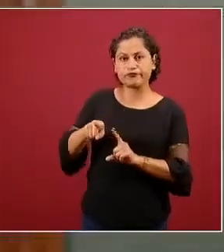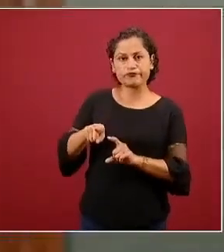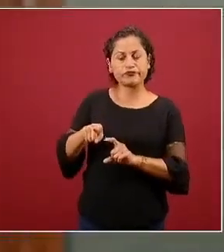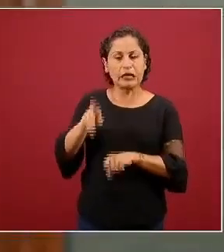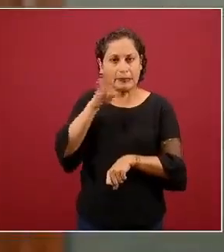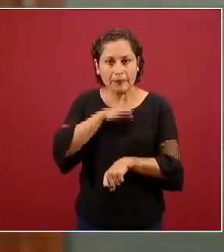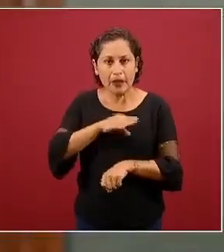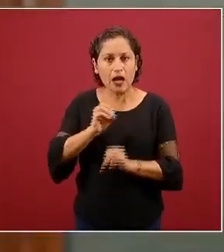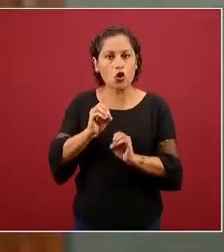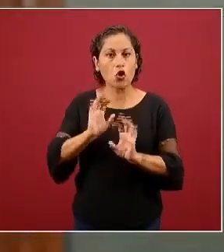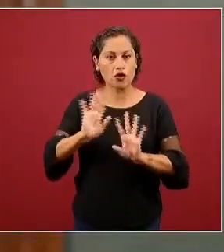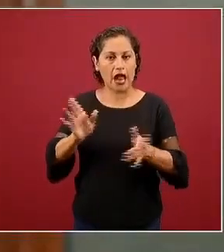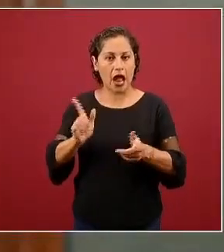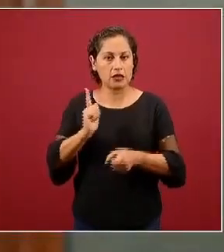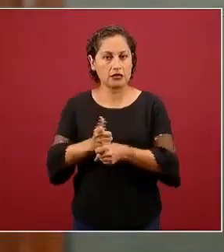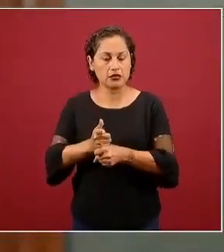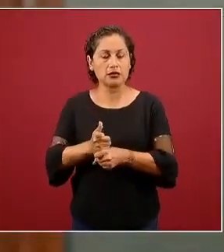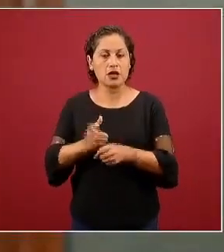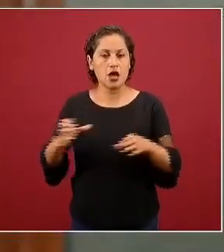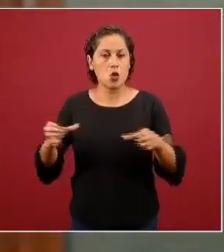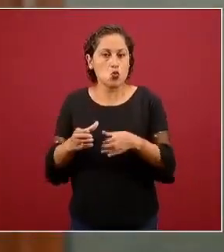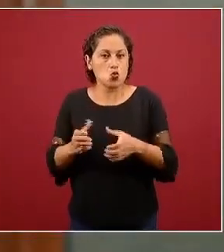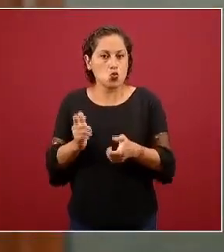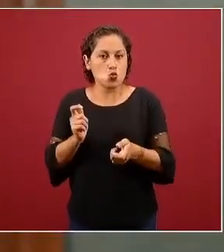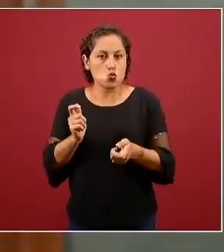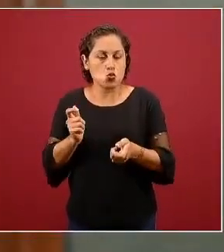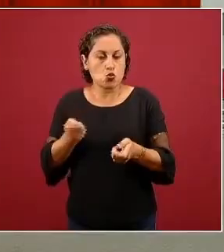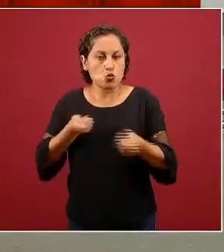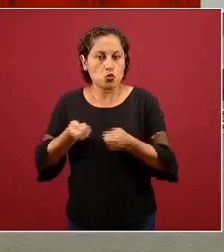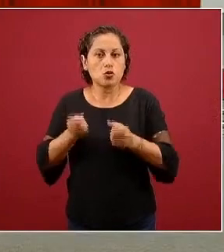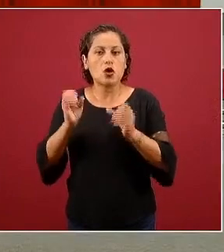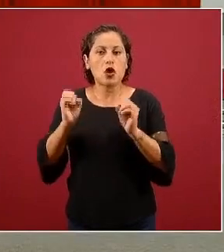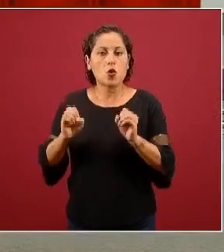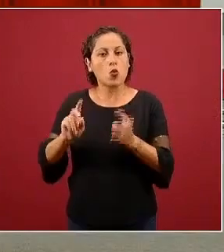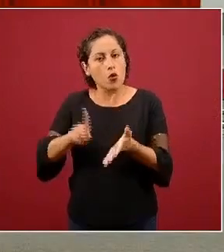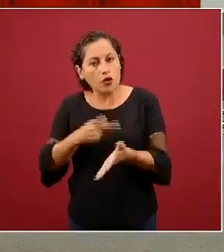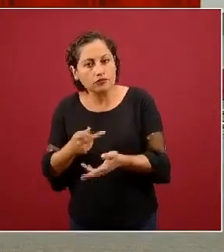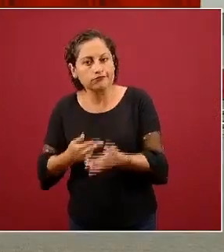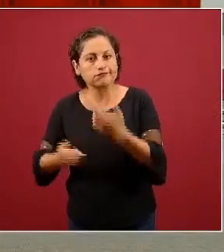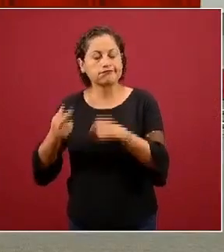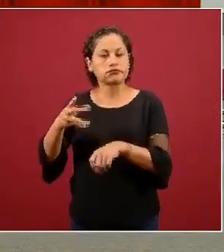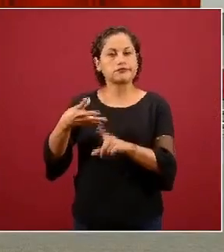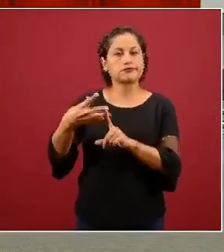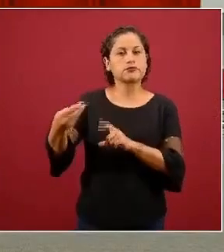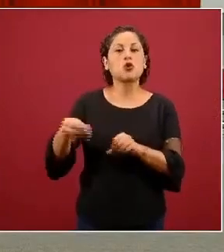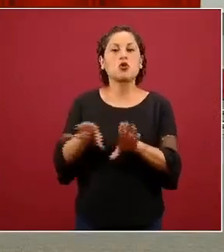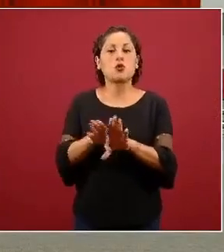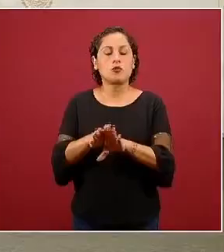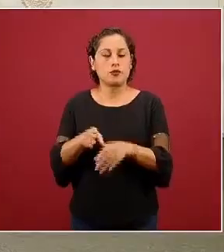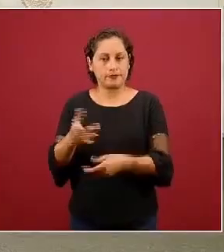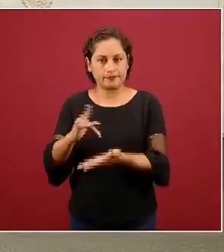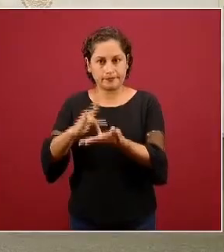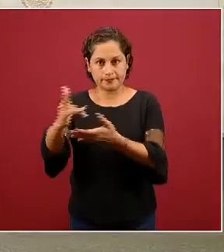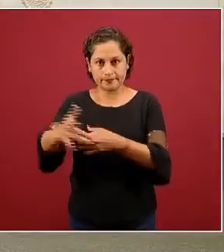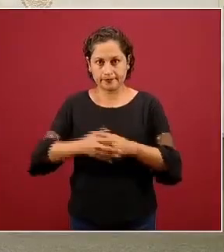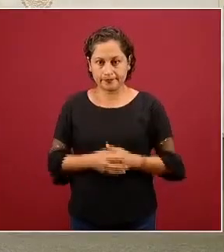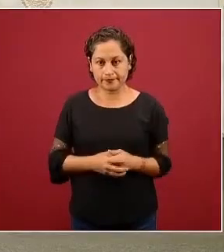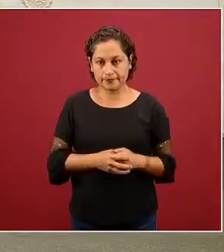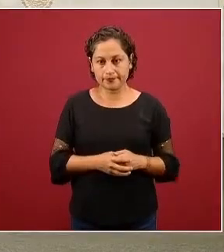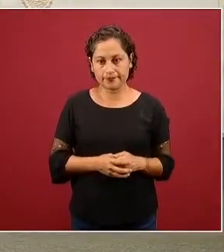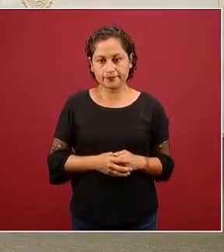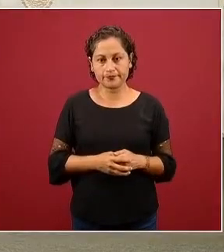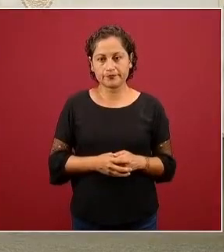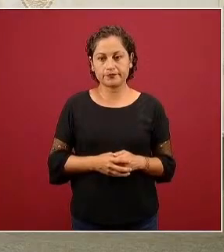ha identificado algún brote o esta situación? Muchas gracias. Okay. Rápidamente.